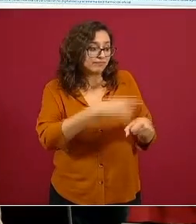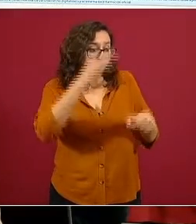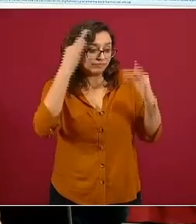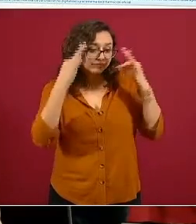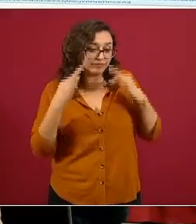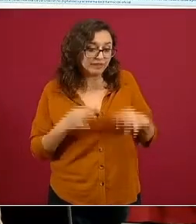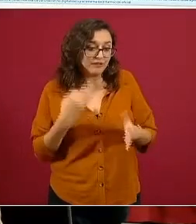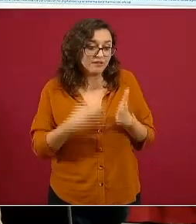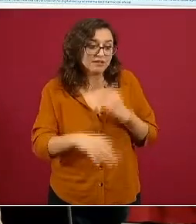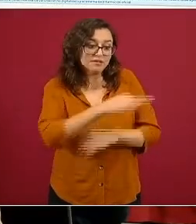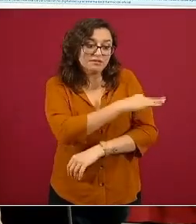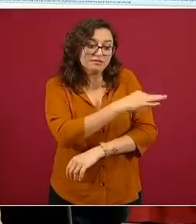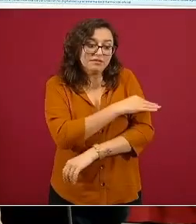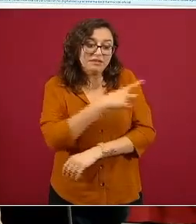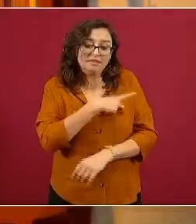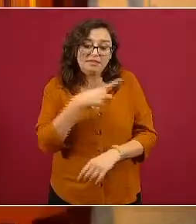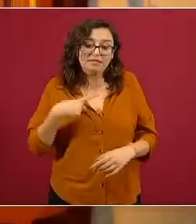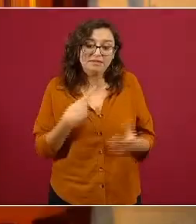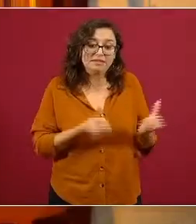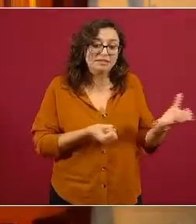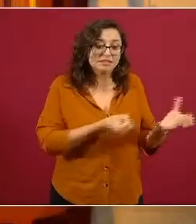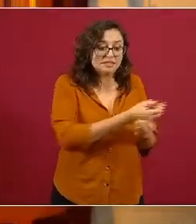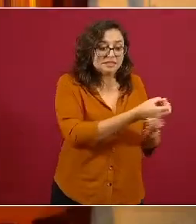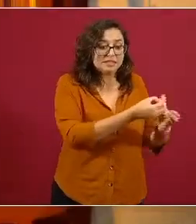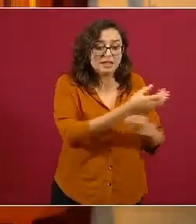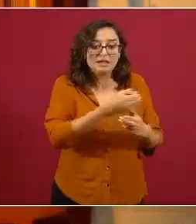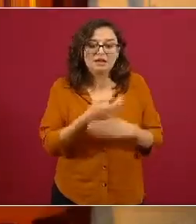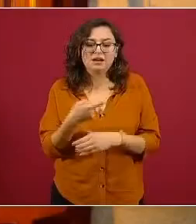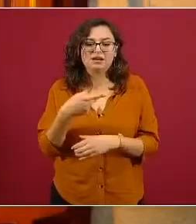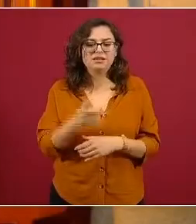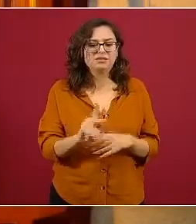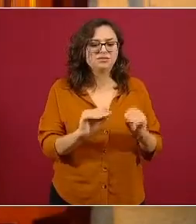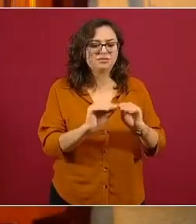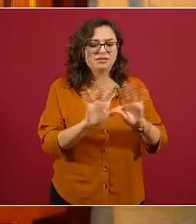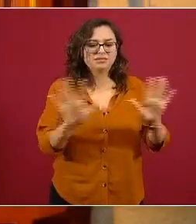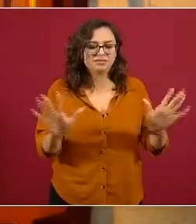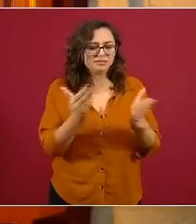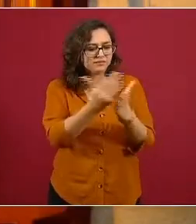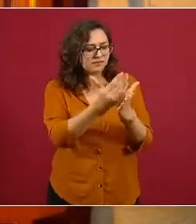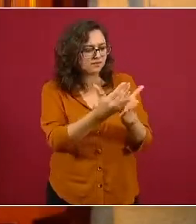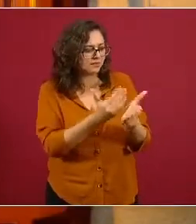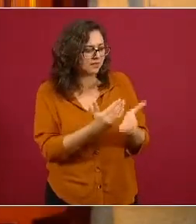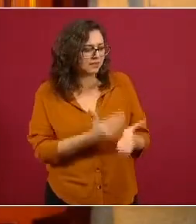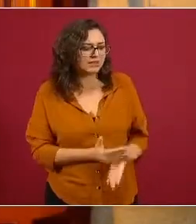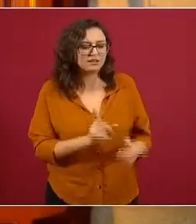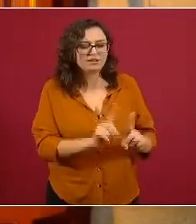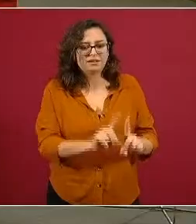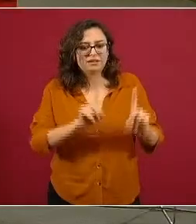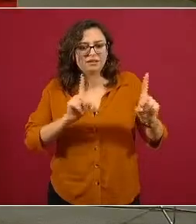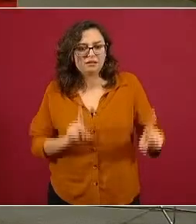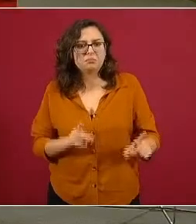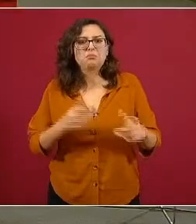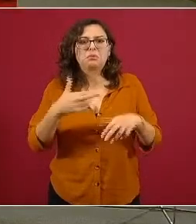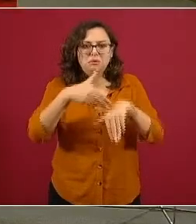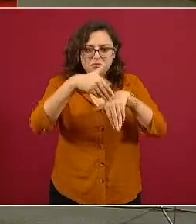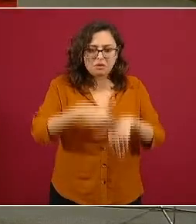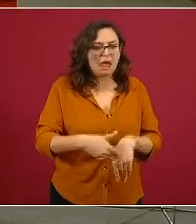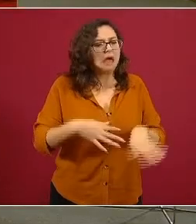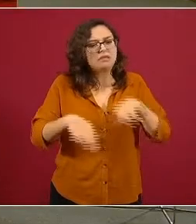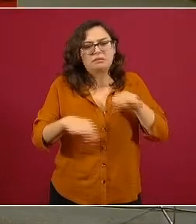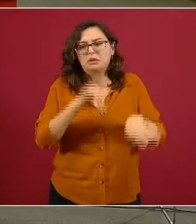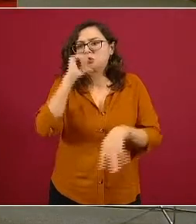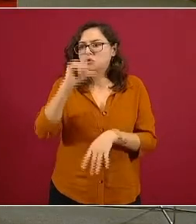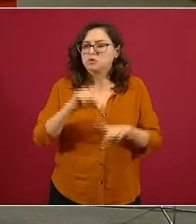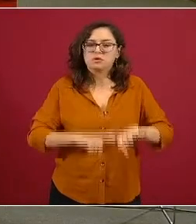de vacunación. Claro está, siguiendo las normas clásicas de sana distancia, pero no dijeron no voy a trabajar, sino que al contrario